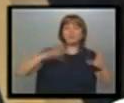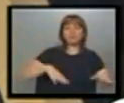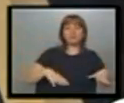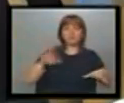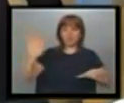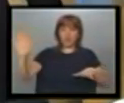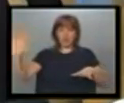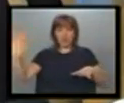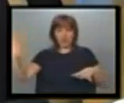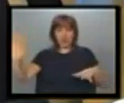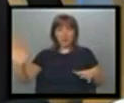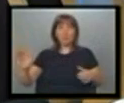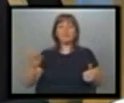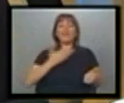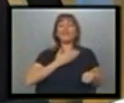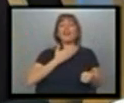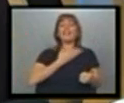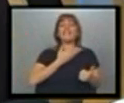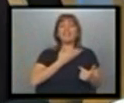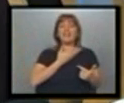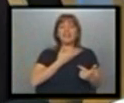hablemos de hoy. Dale. Hablemos de febrero.